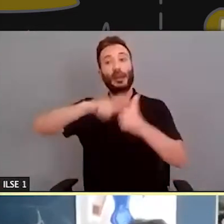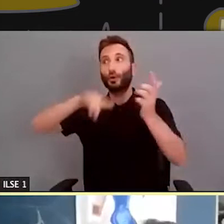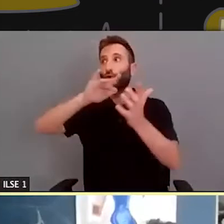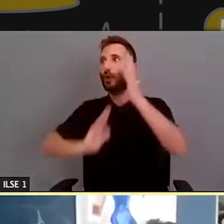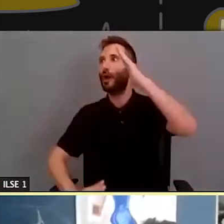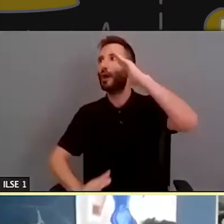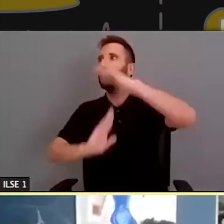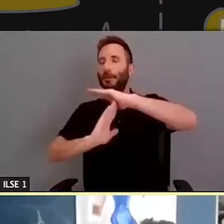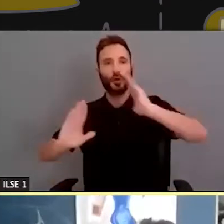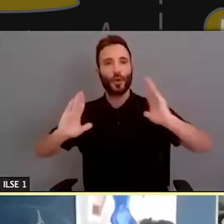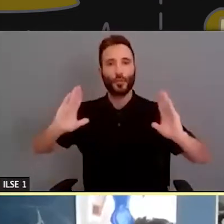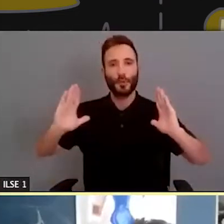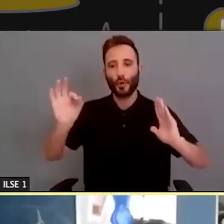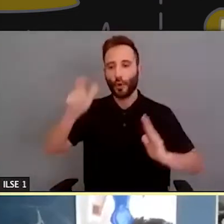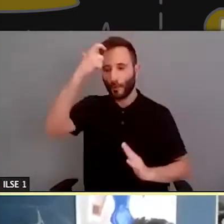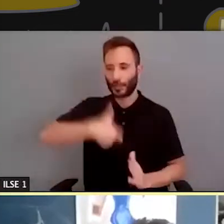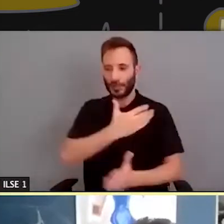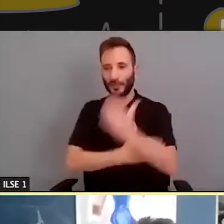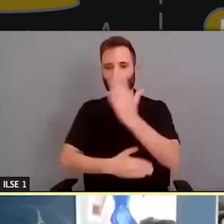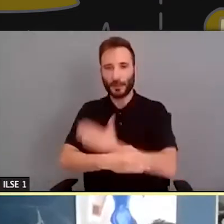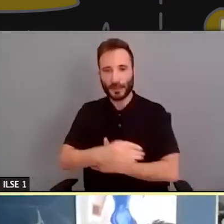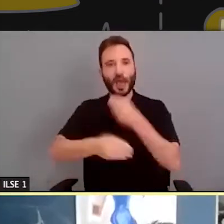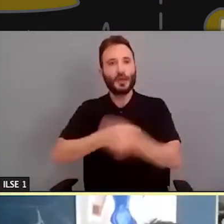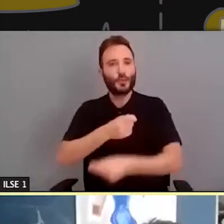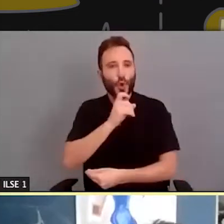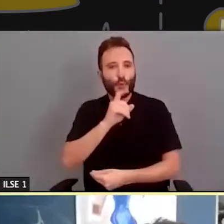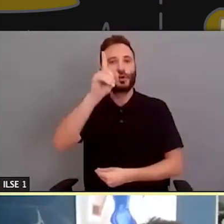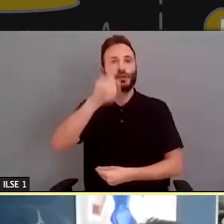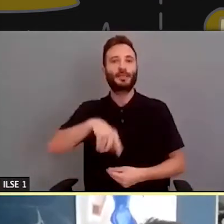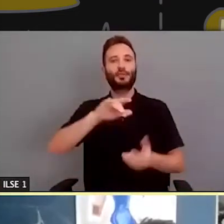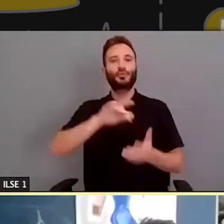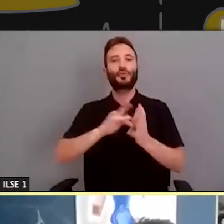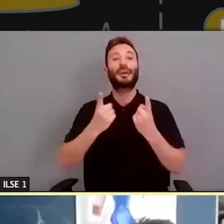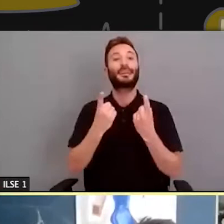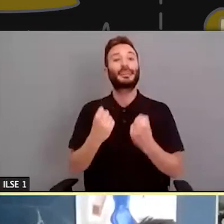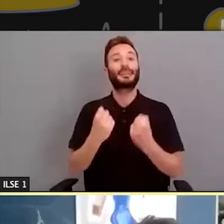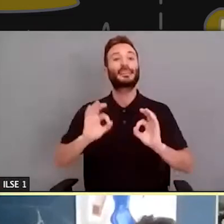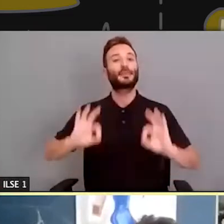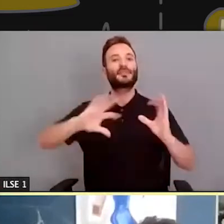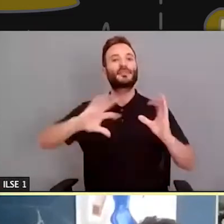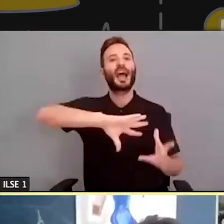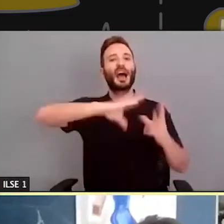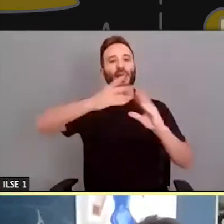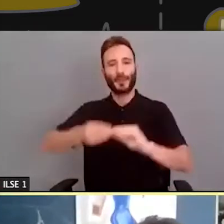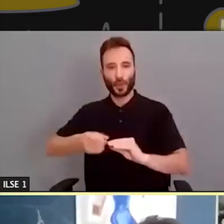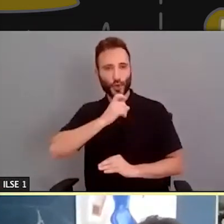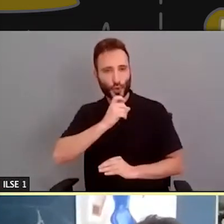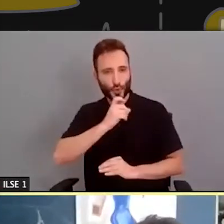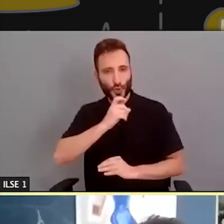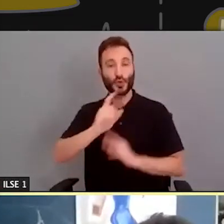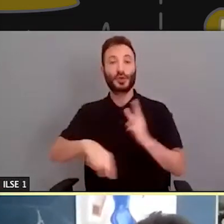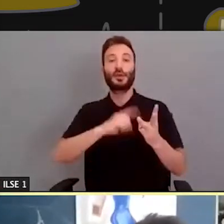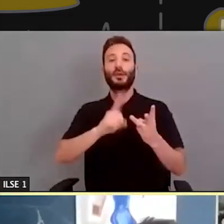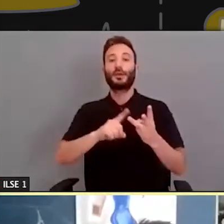tener alguna discapacidad, cómo adaptar a las necesidades específicas de los protocolos, cómo adaptar